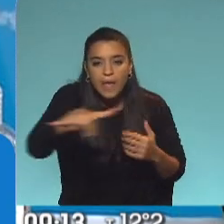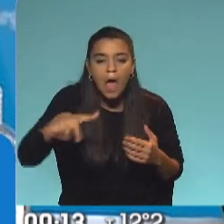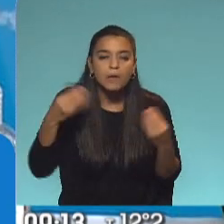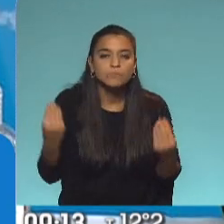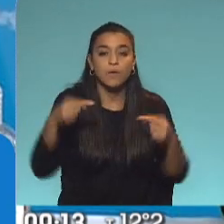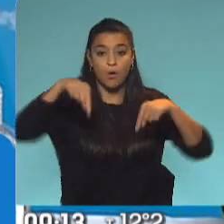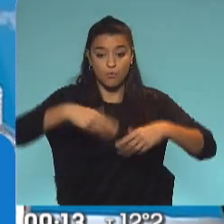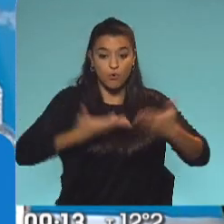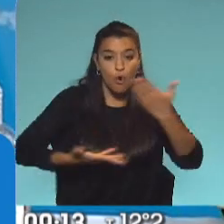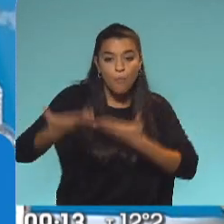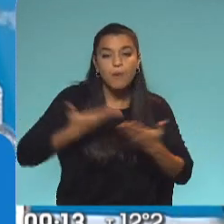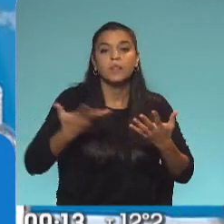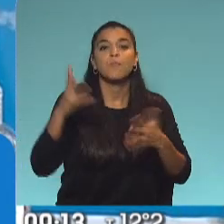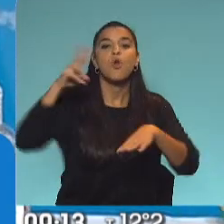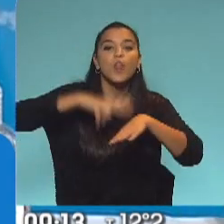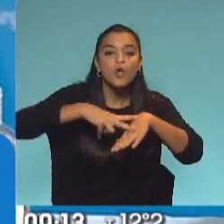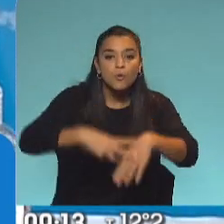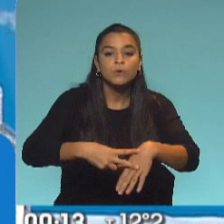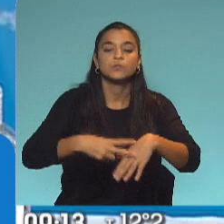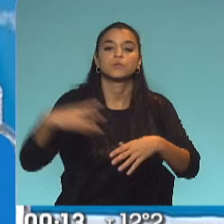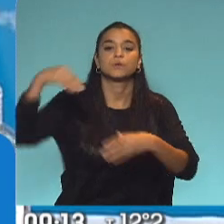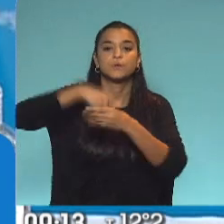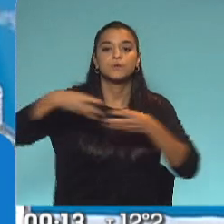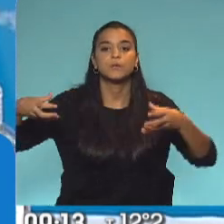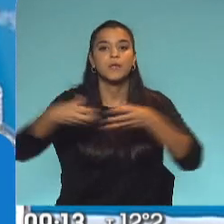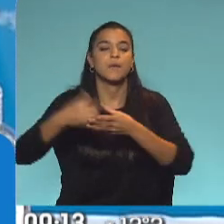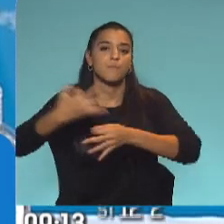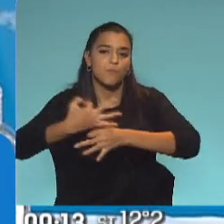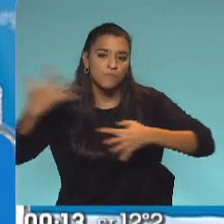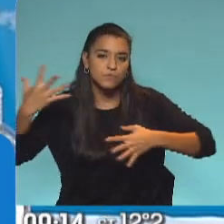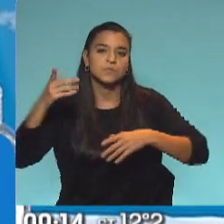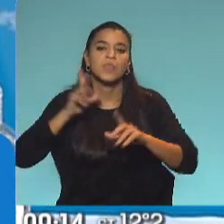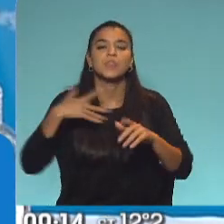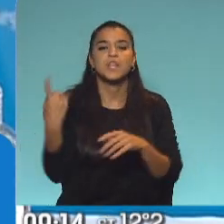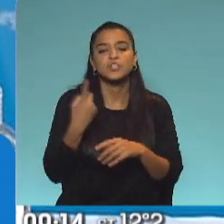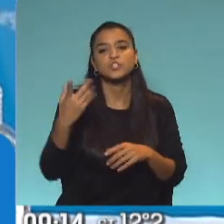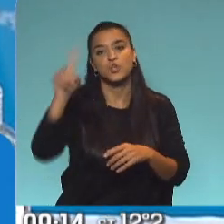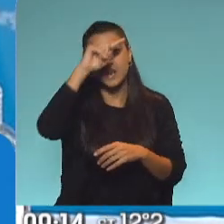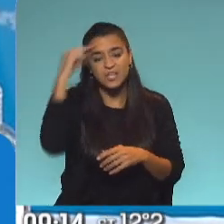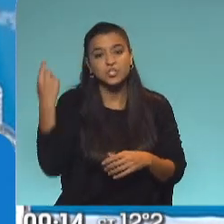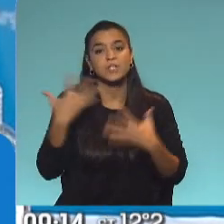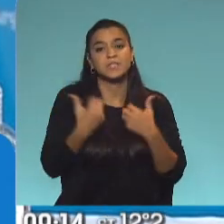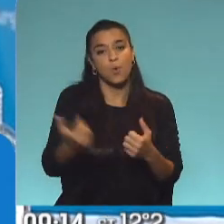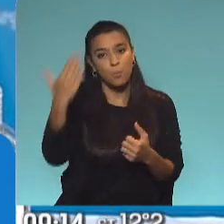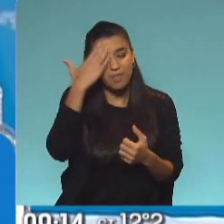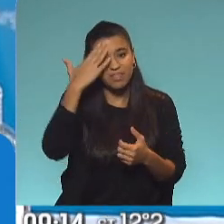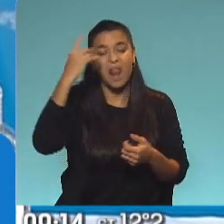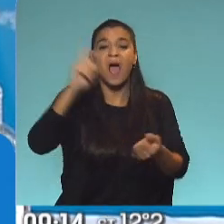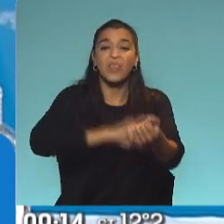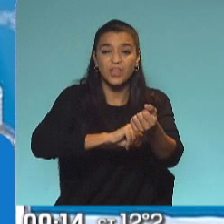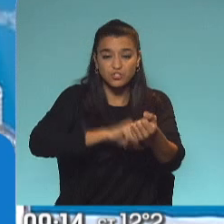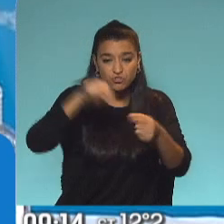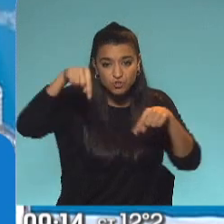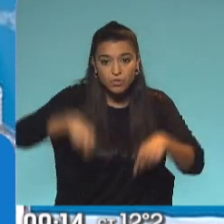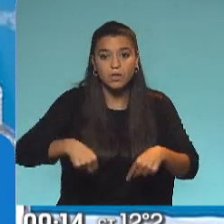a compartir recomendaciones de un integrante de la red de expertos que asesora la dirección nacional de salud mental y adicciones esta vez